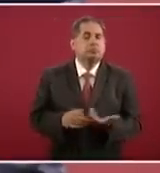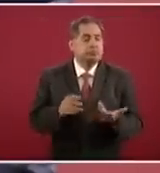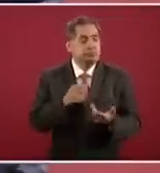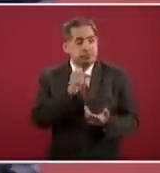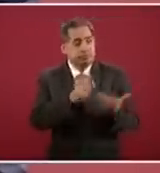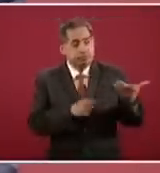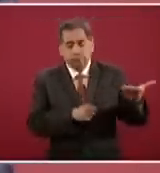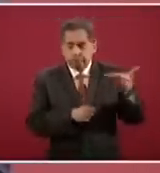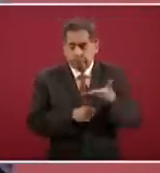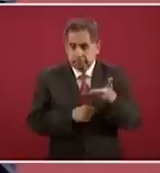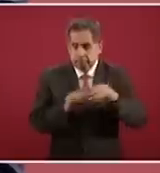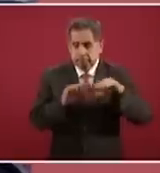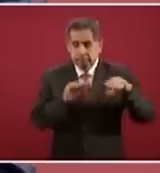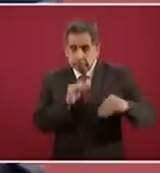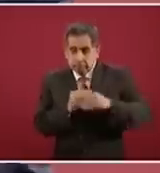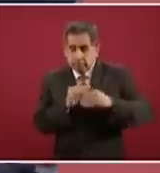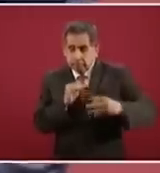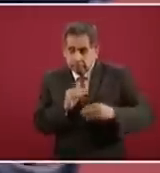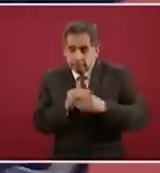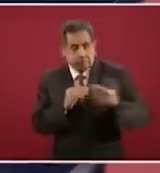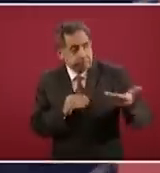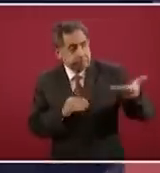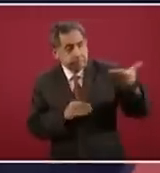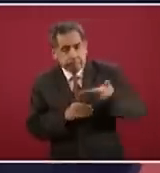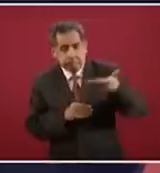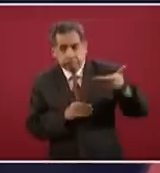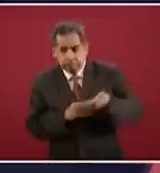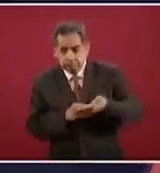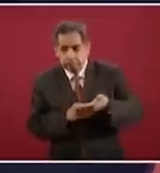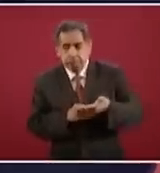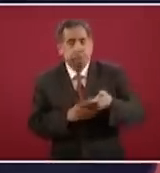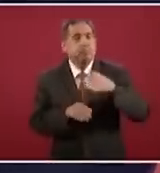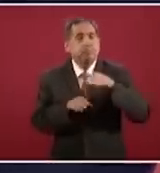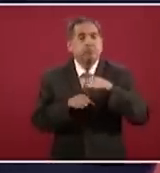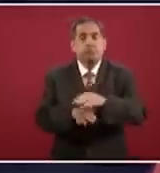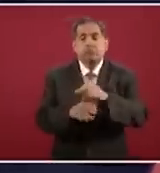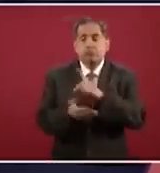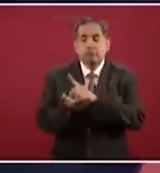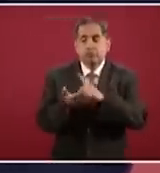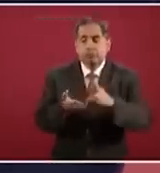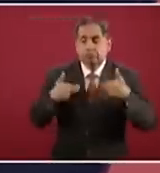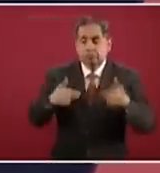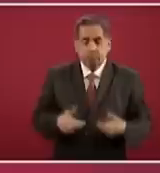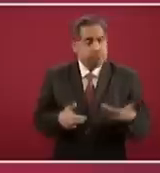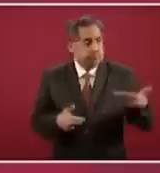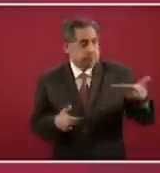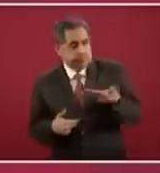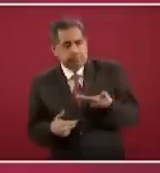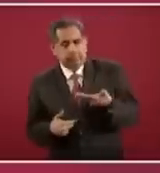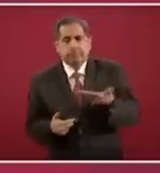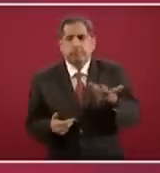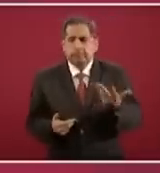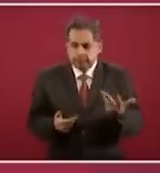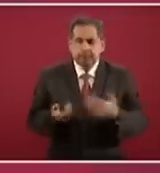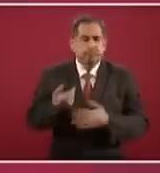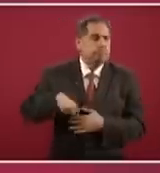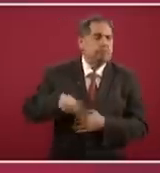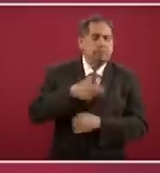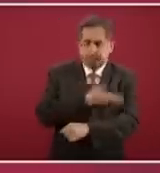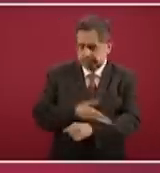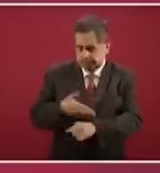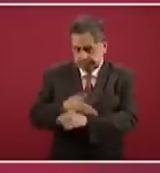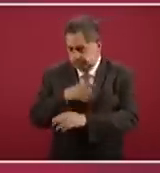como añadido, lo de derechos humanos, se planteó